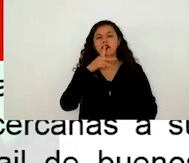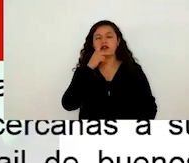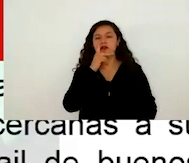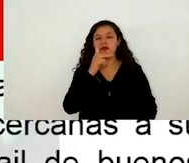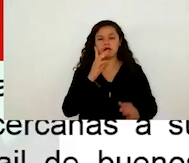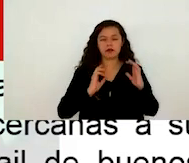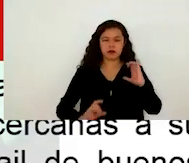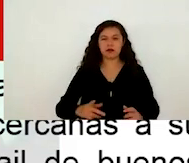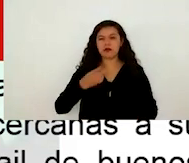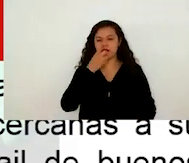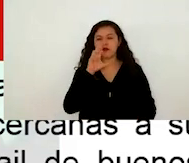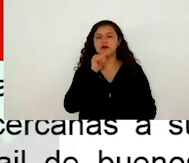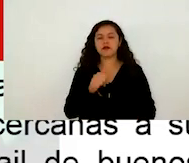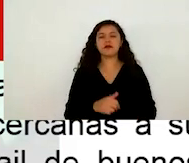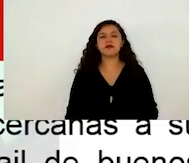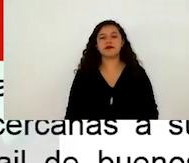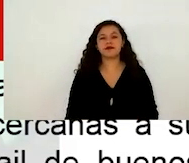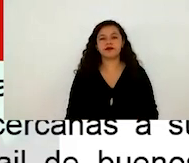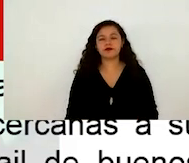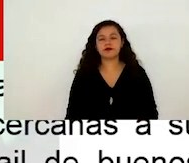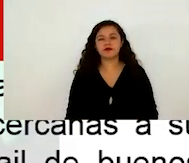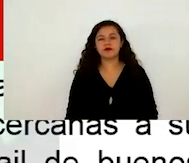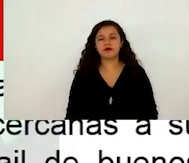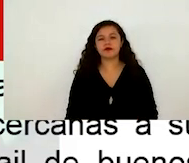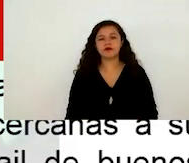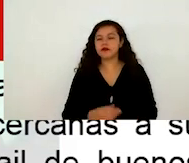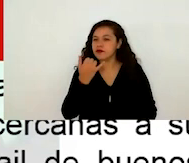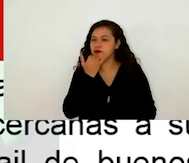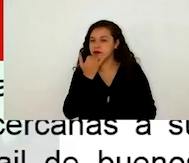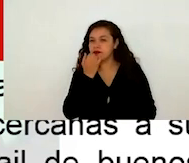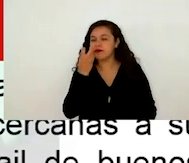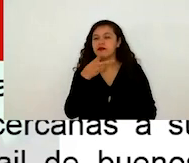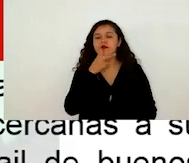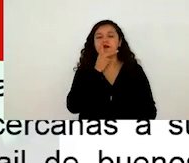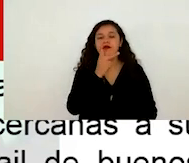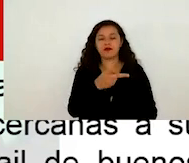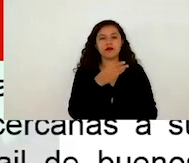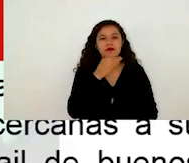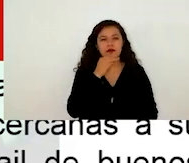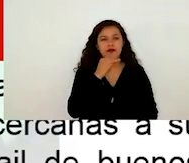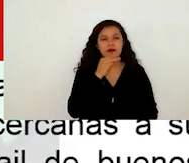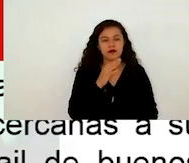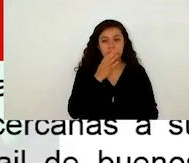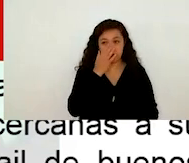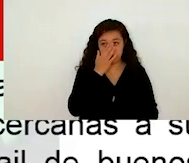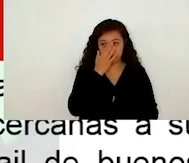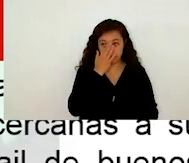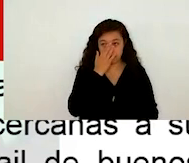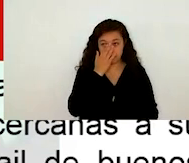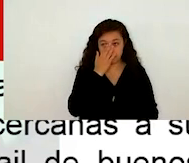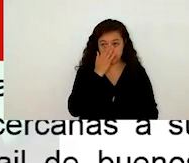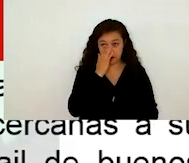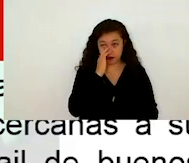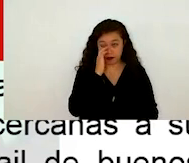bien y la disculpa sería parte verbal cuando le entrega el cáncer muy bien la